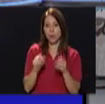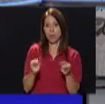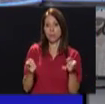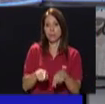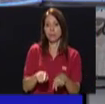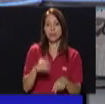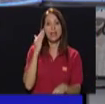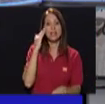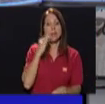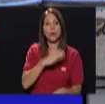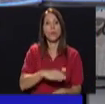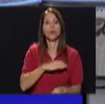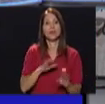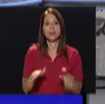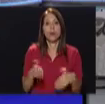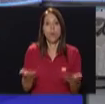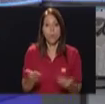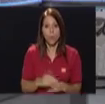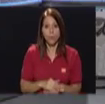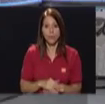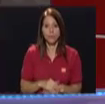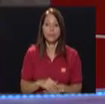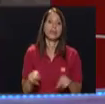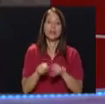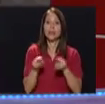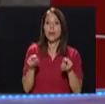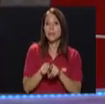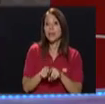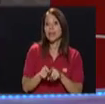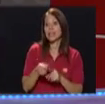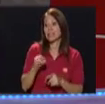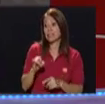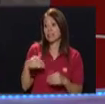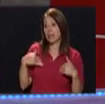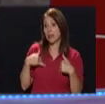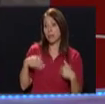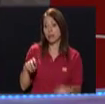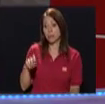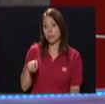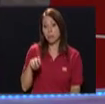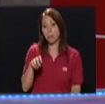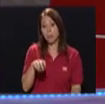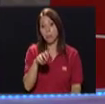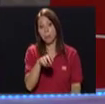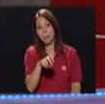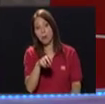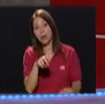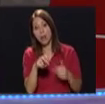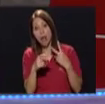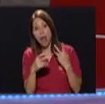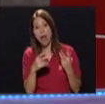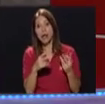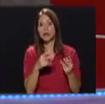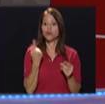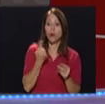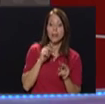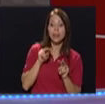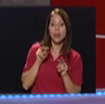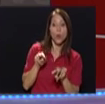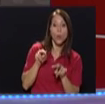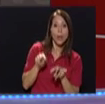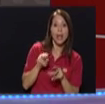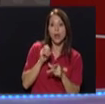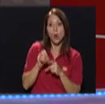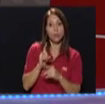esté prevenida al tanto de eso y entonces que sepa cómo comportarse. Y lo que hablábamos al principio, que es que si llegan,